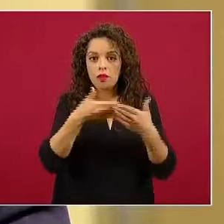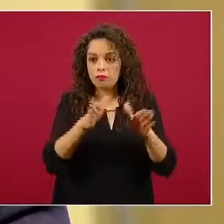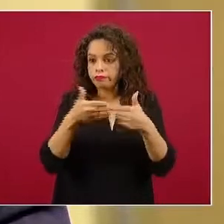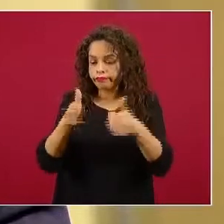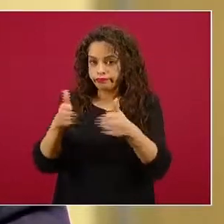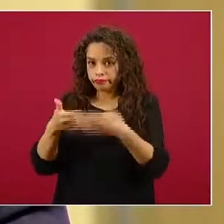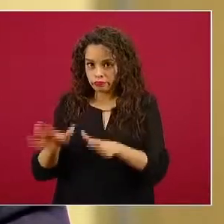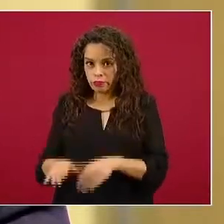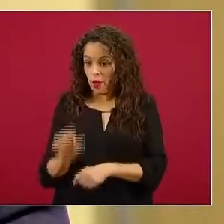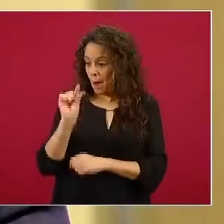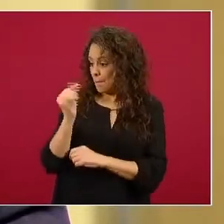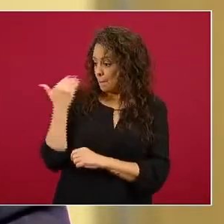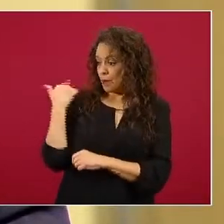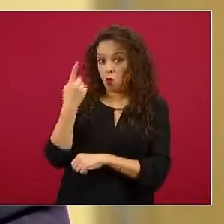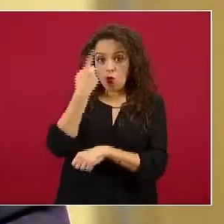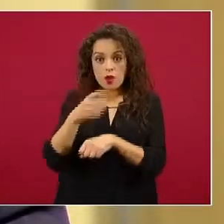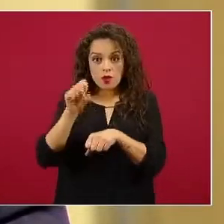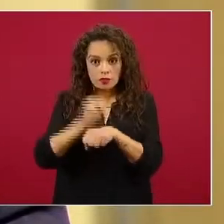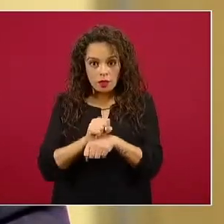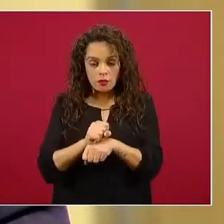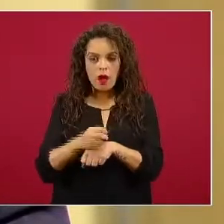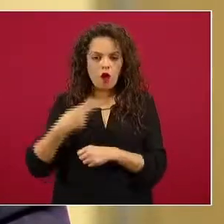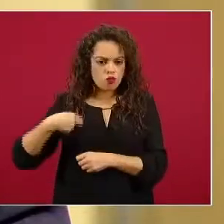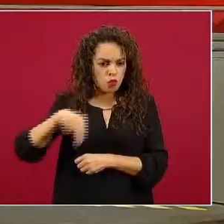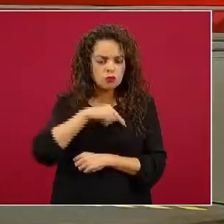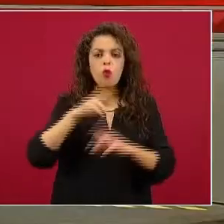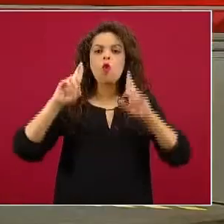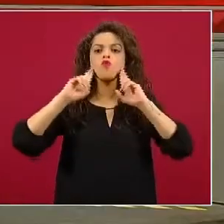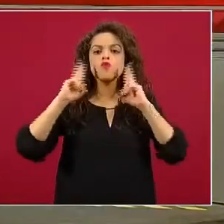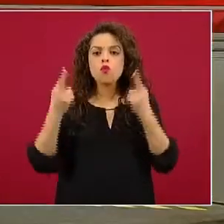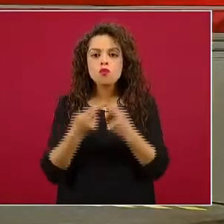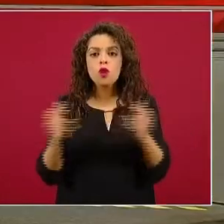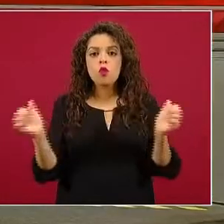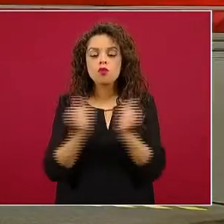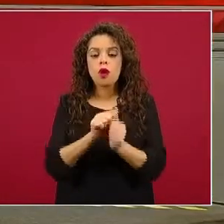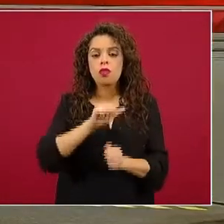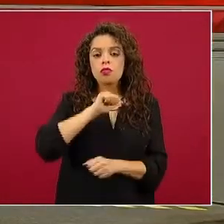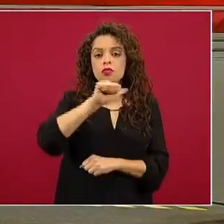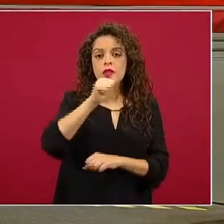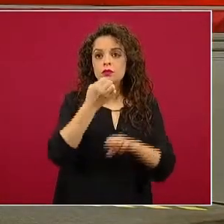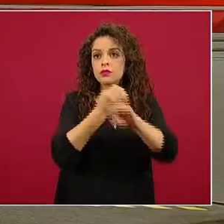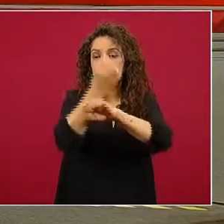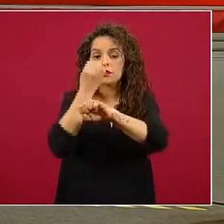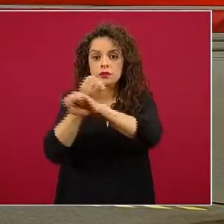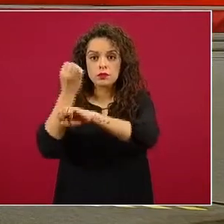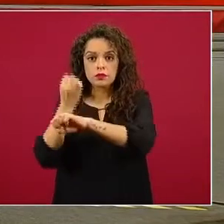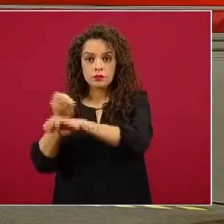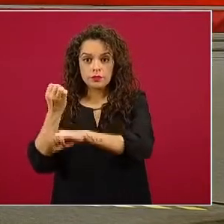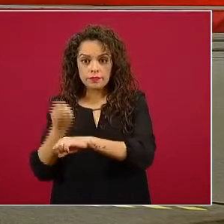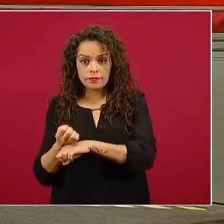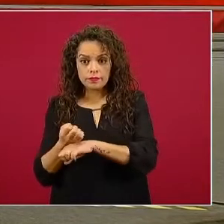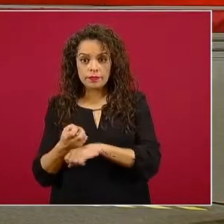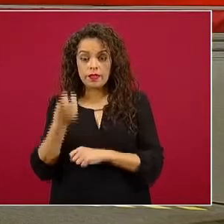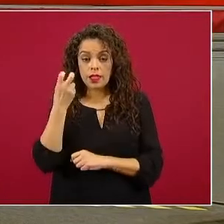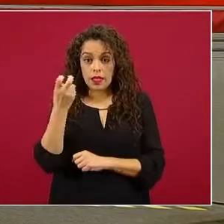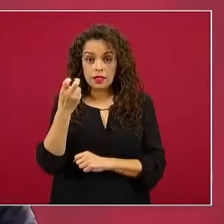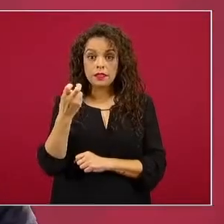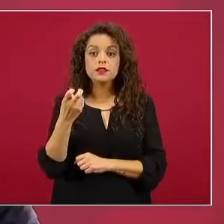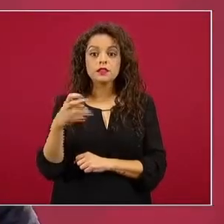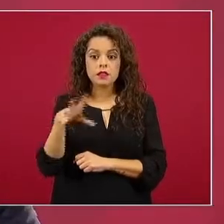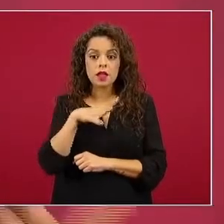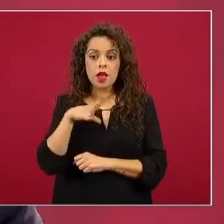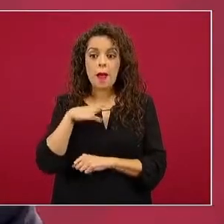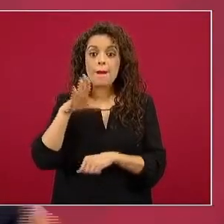semana tuvimos una reunión con 16 entidades federativas, que son las que se estaban con la